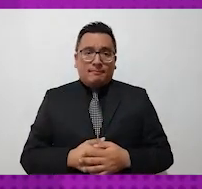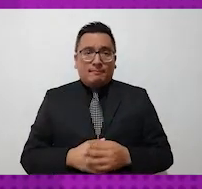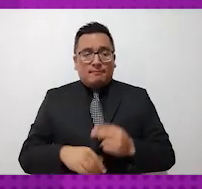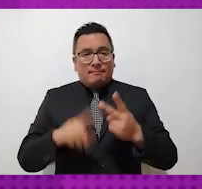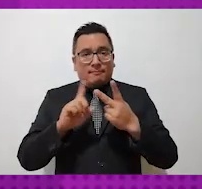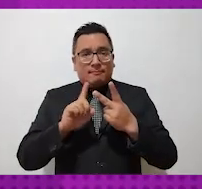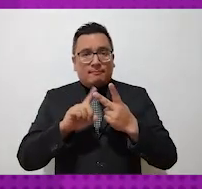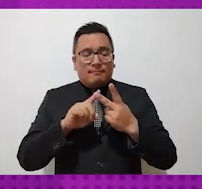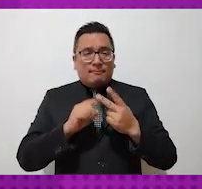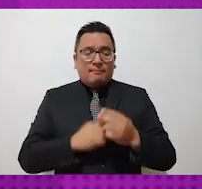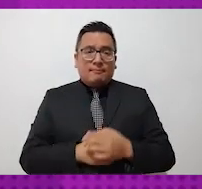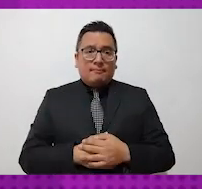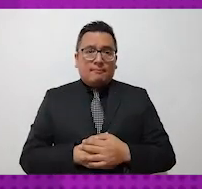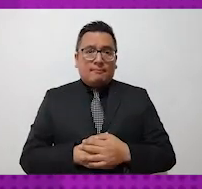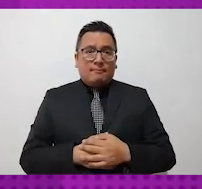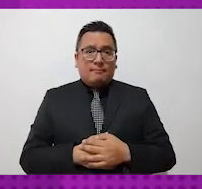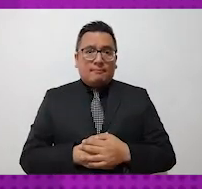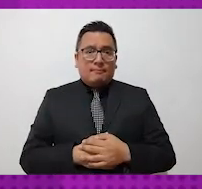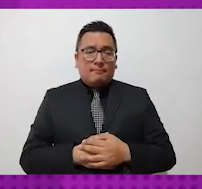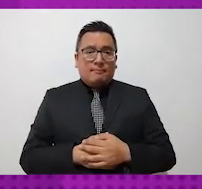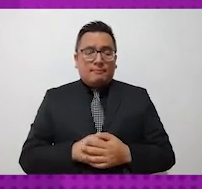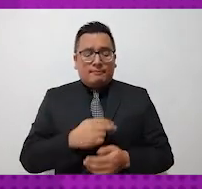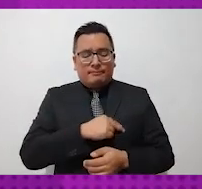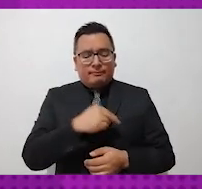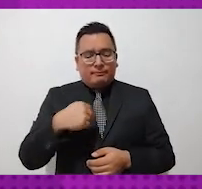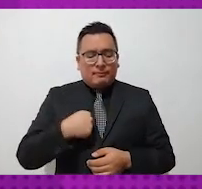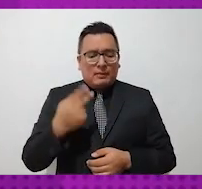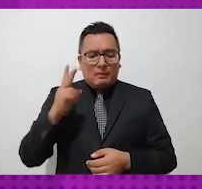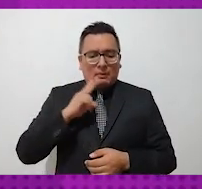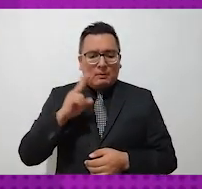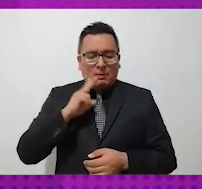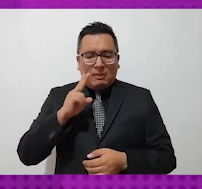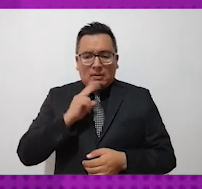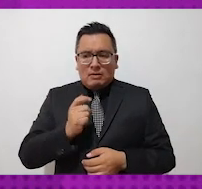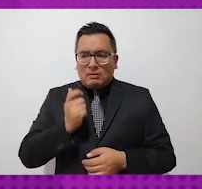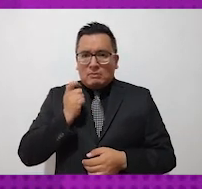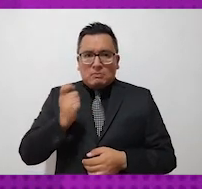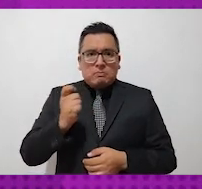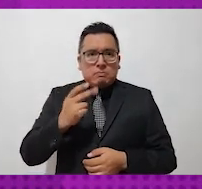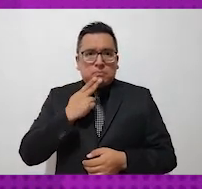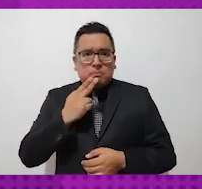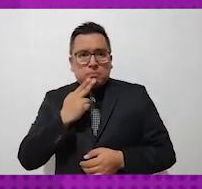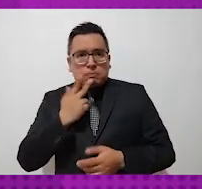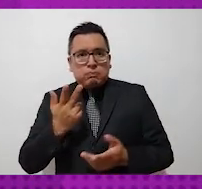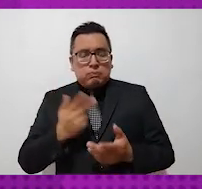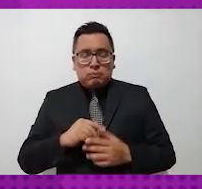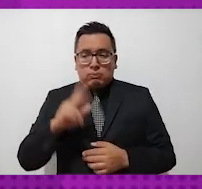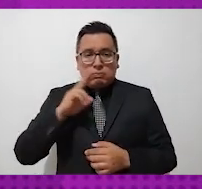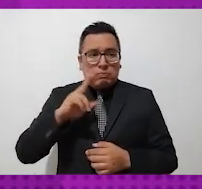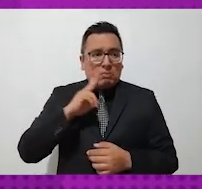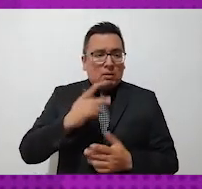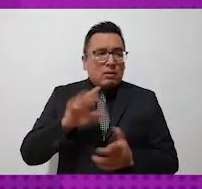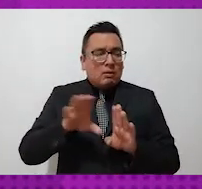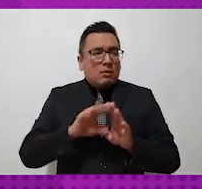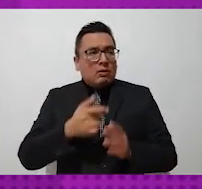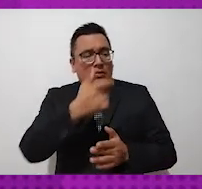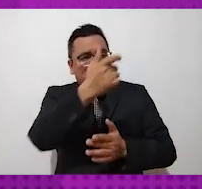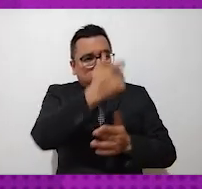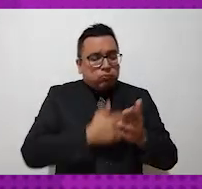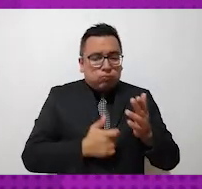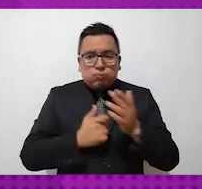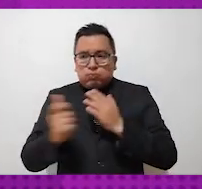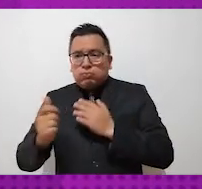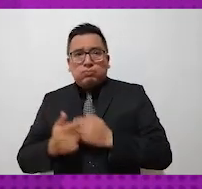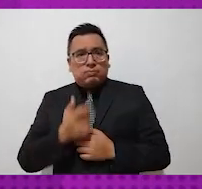nuestras atribuciones como Contraloría Interna es revisar el ingreso, egreso, manejo, custodia y aplicación de los recursos